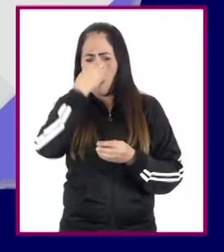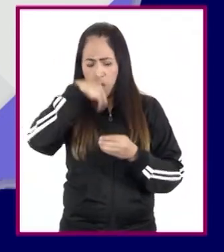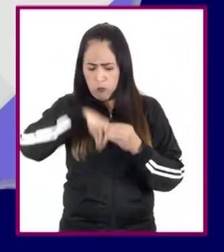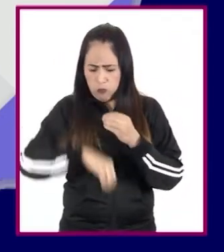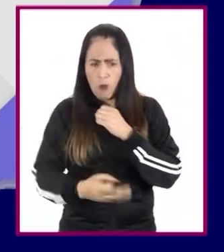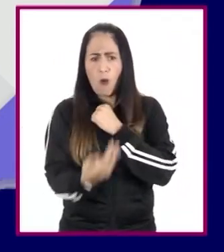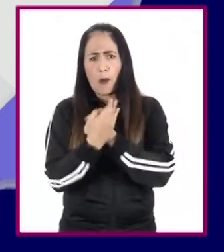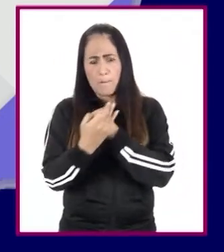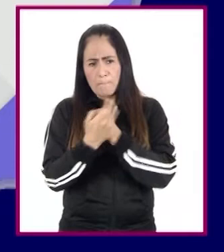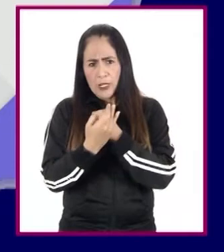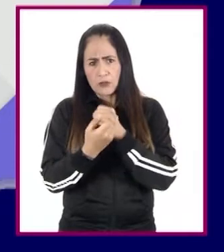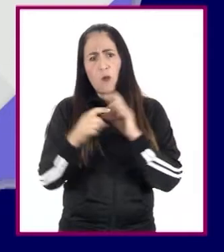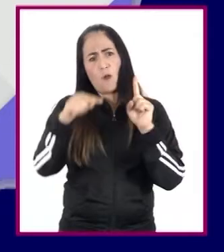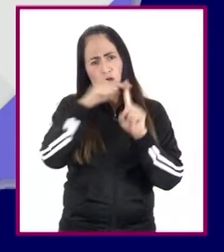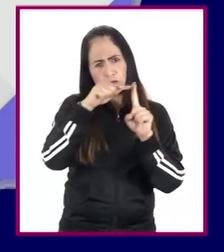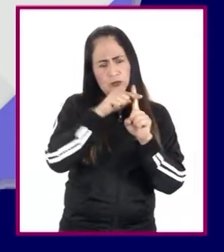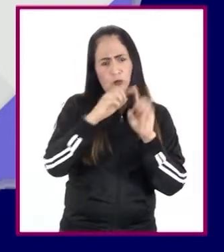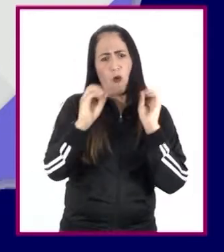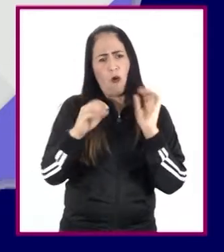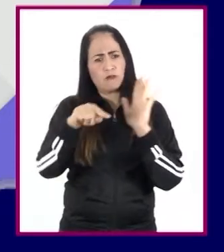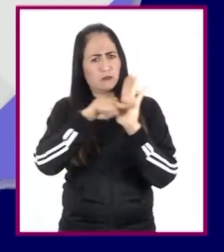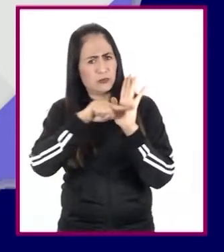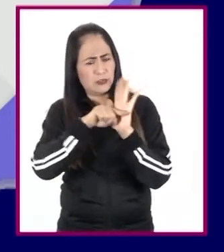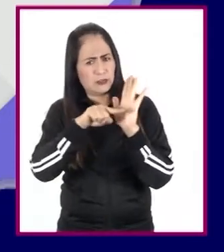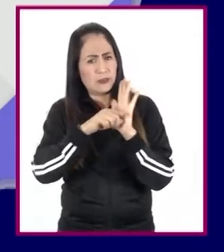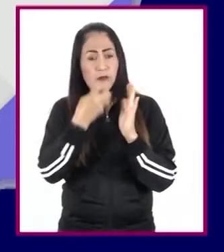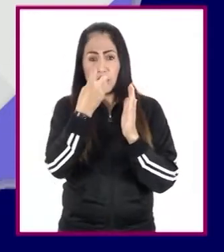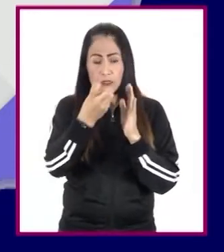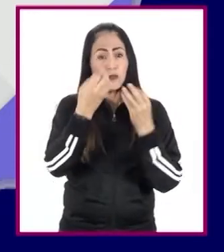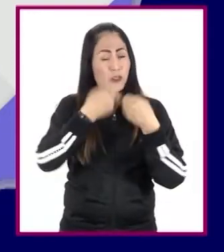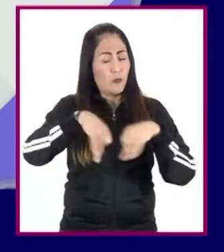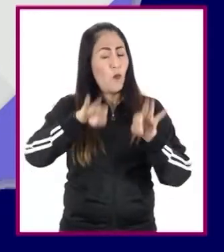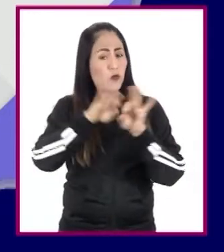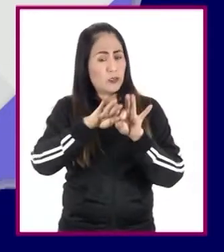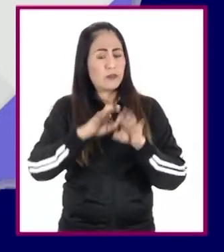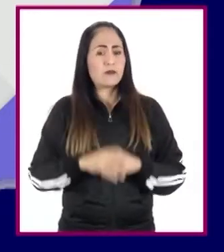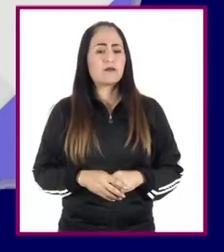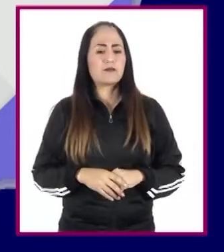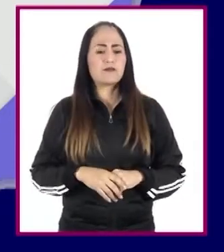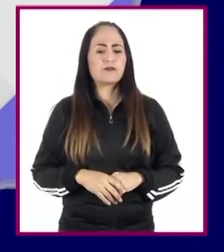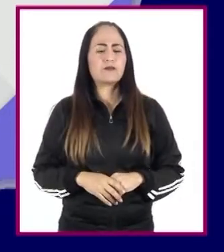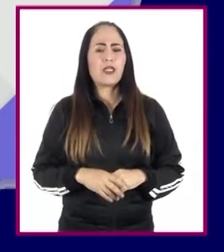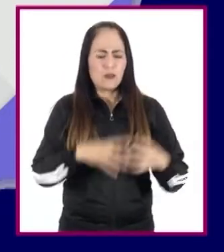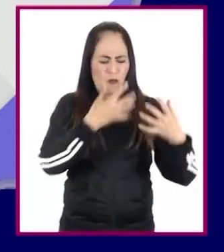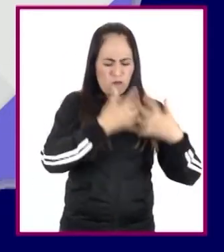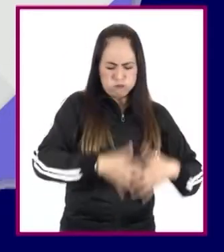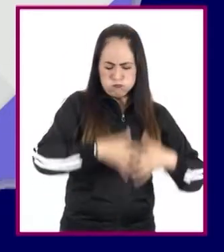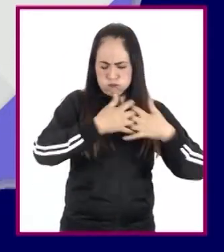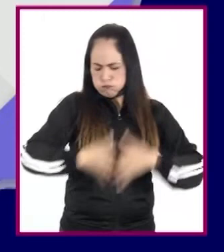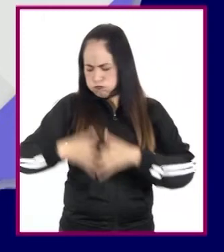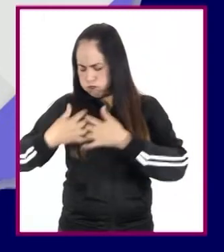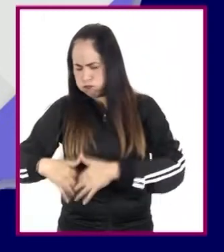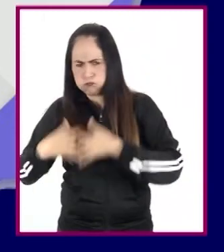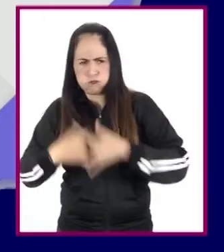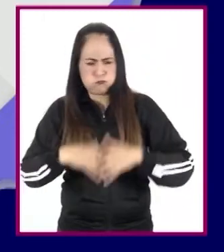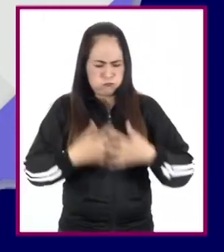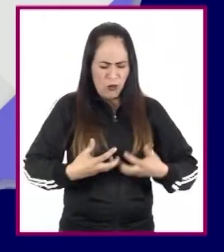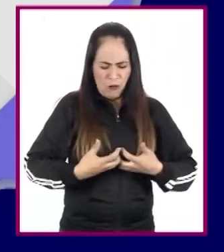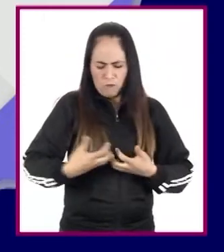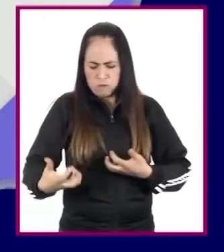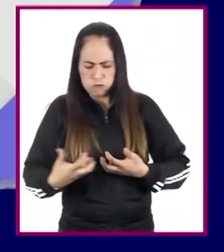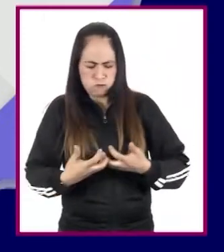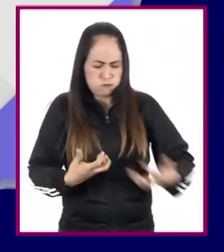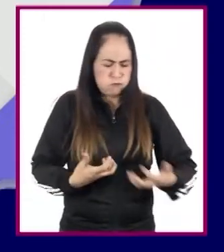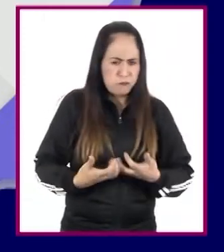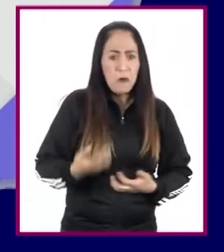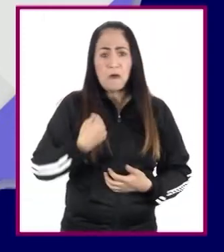como ya vimos, es de vital importancia. Finalmente, este mundo de procesos, de reacciones químicas que no podemos